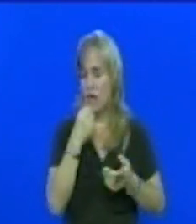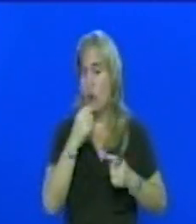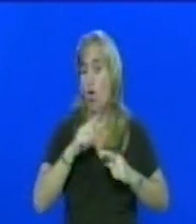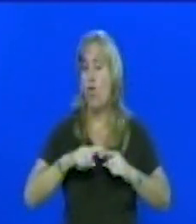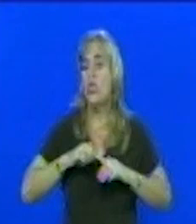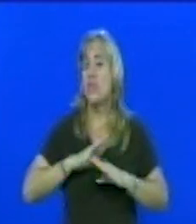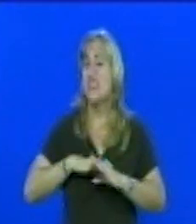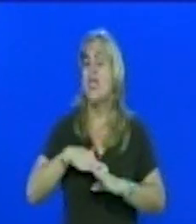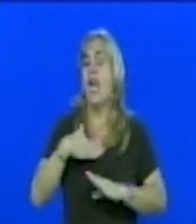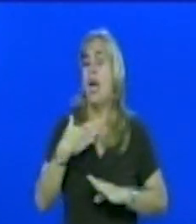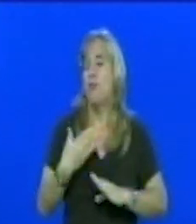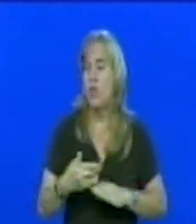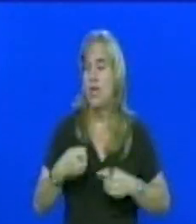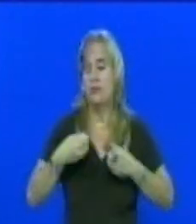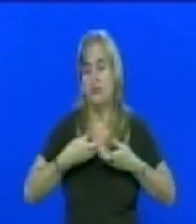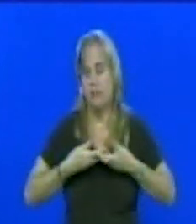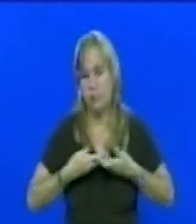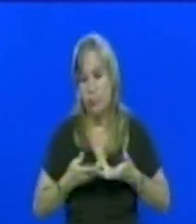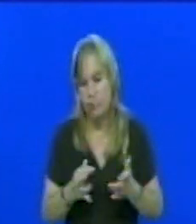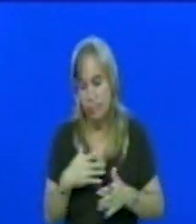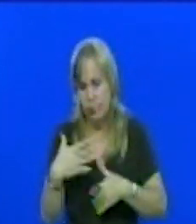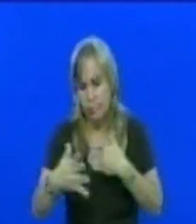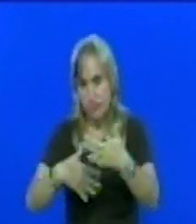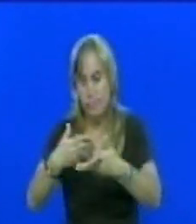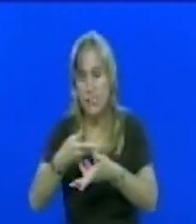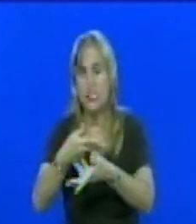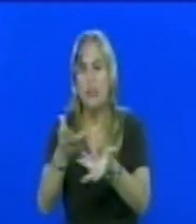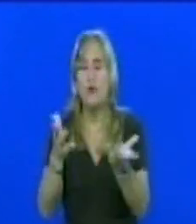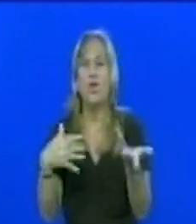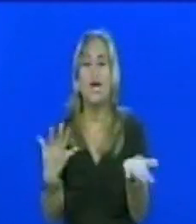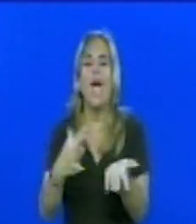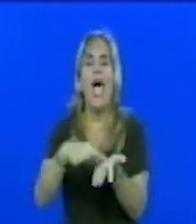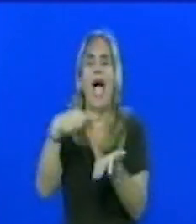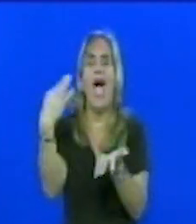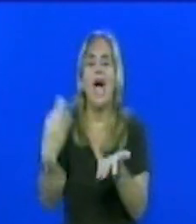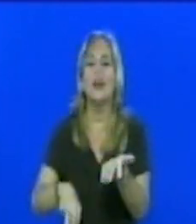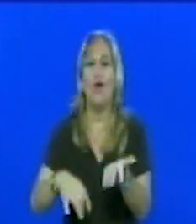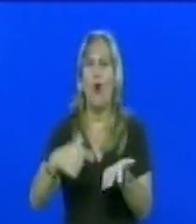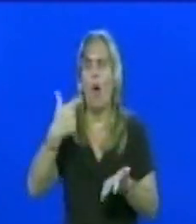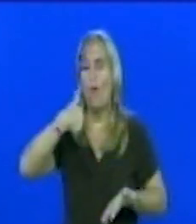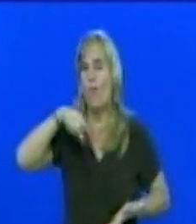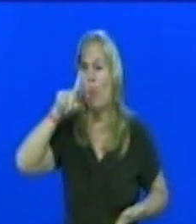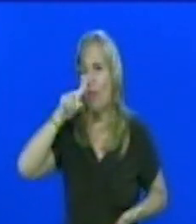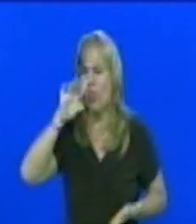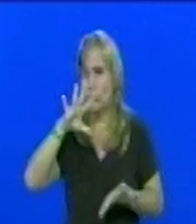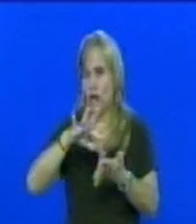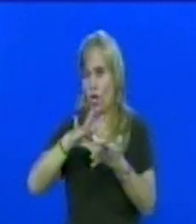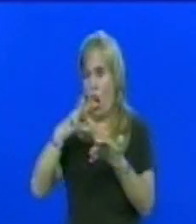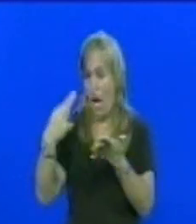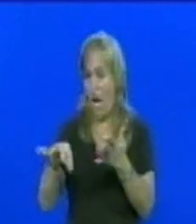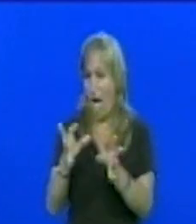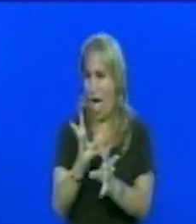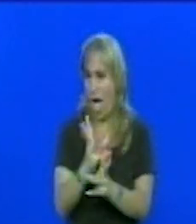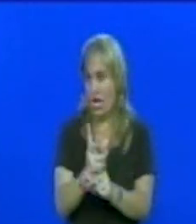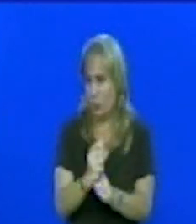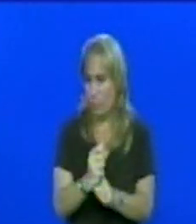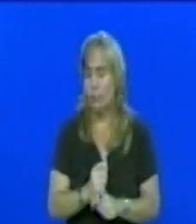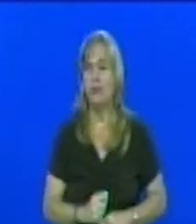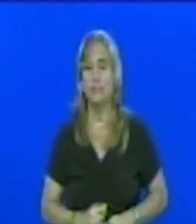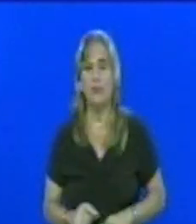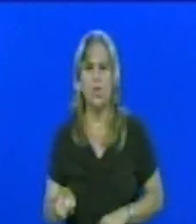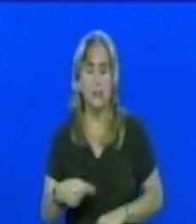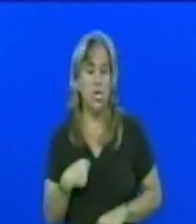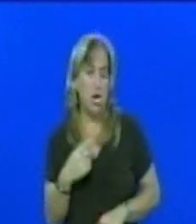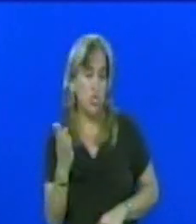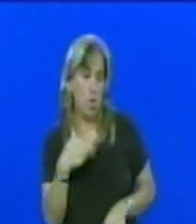que queremos seguir en la distribución ir ya distribuyendo el mes de junio que aunque la política Eh no la